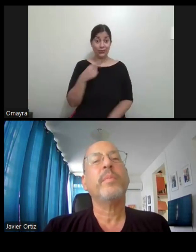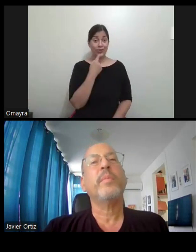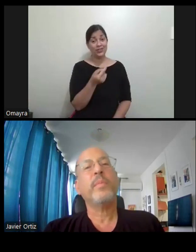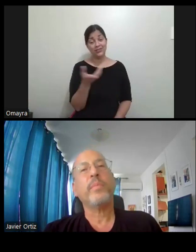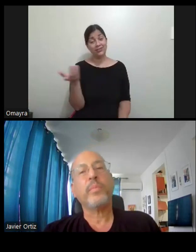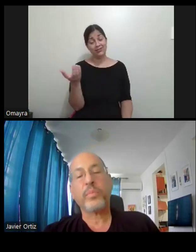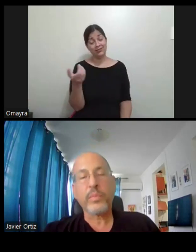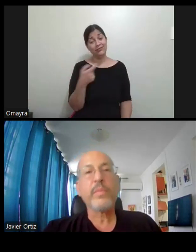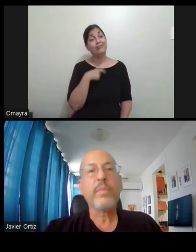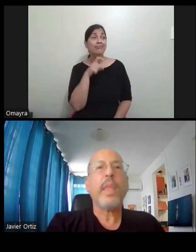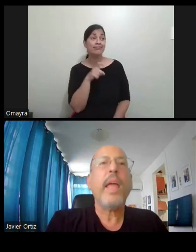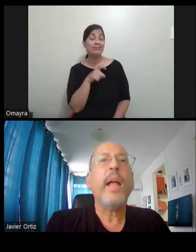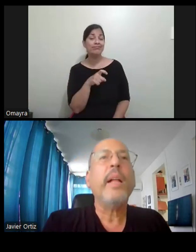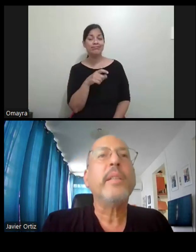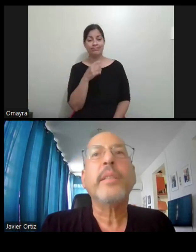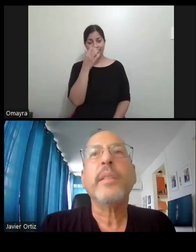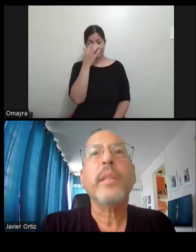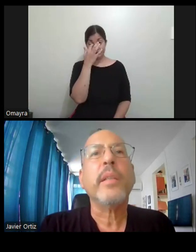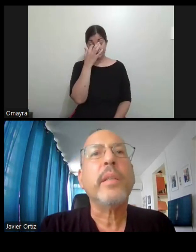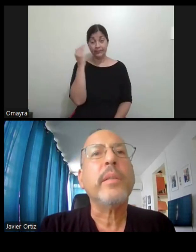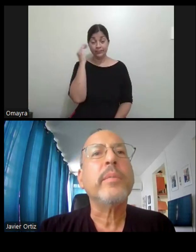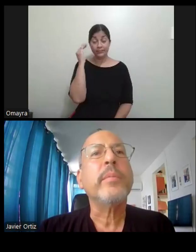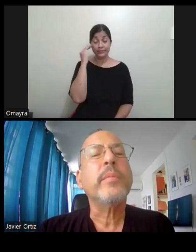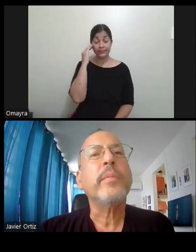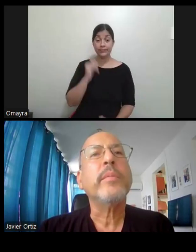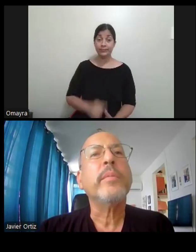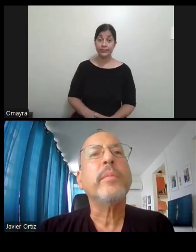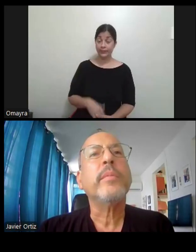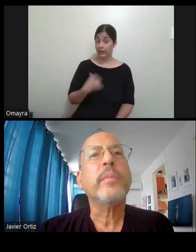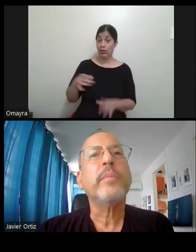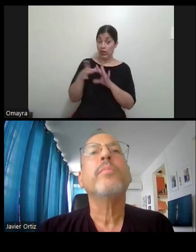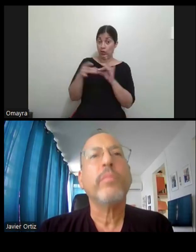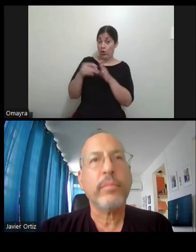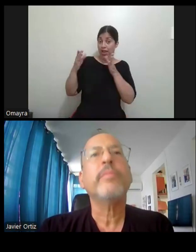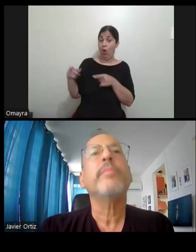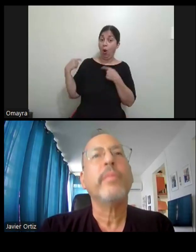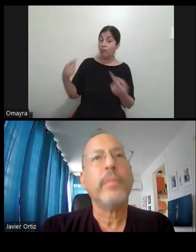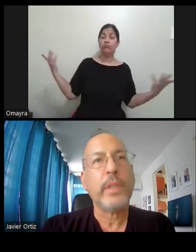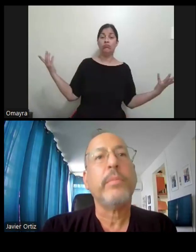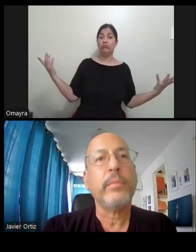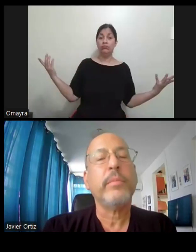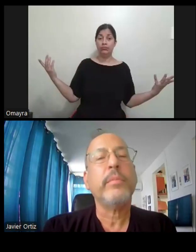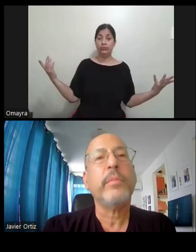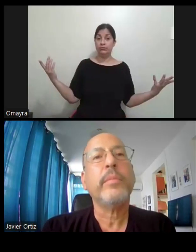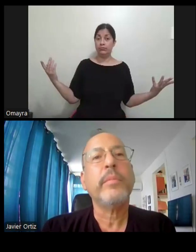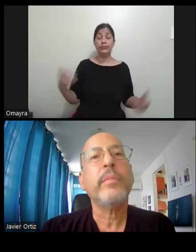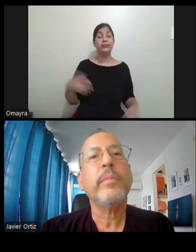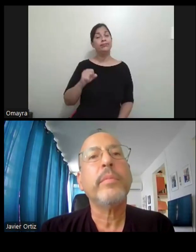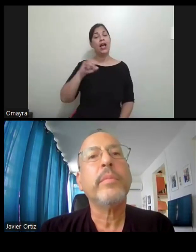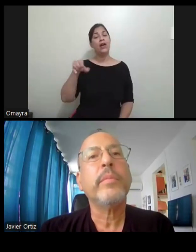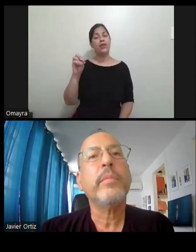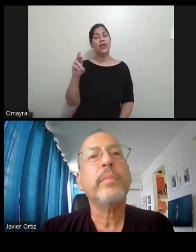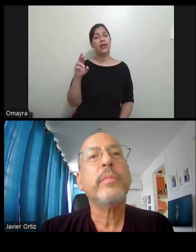algo. Sí, conocedor enorme, historiador. Él era un historiador, punto. Javier